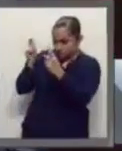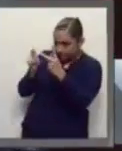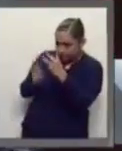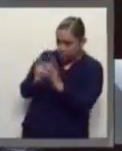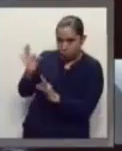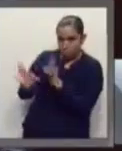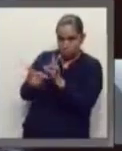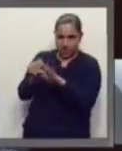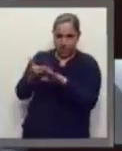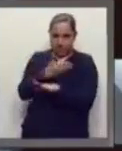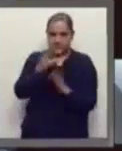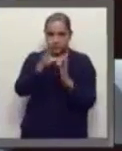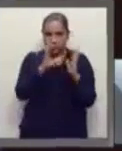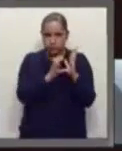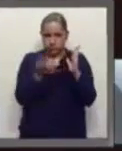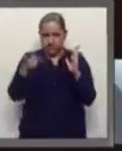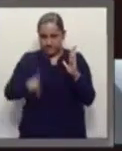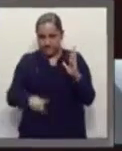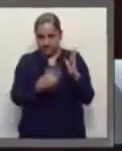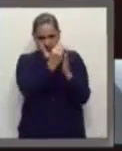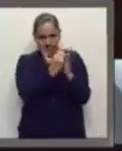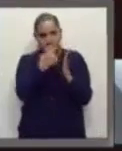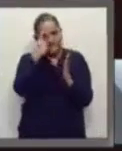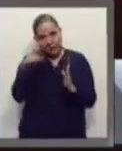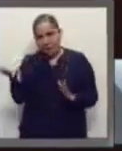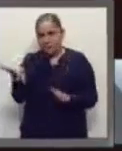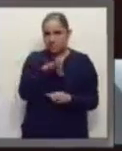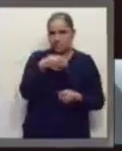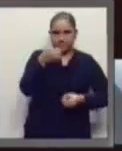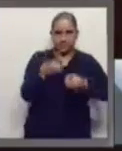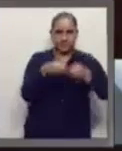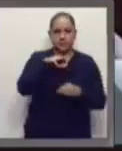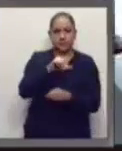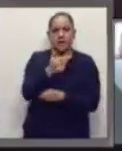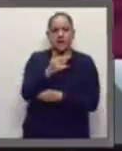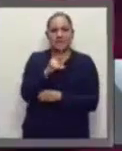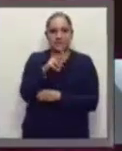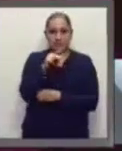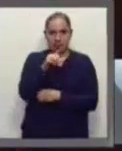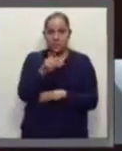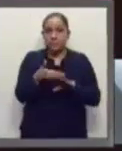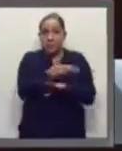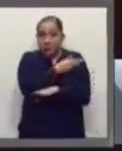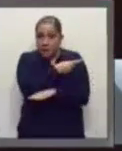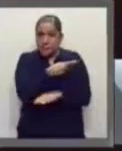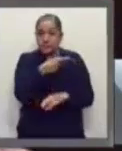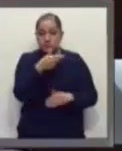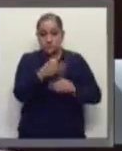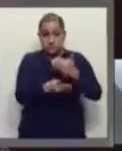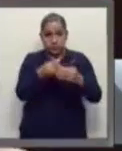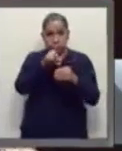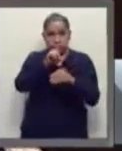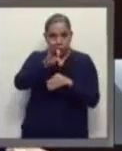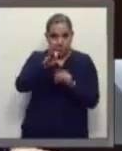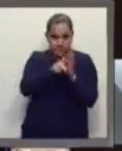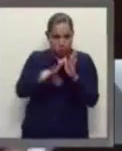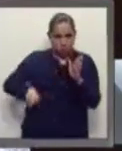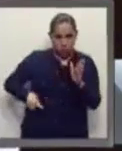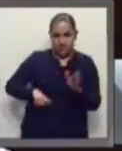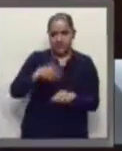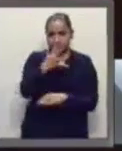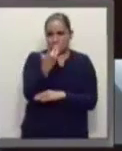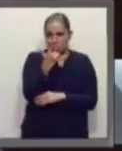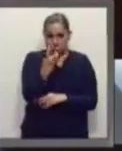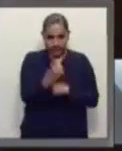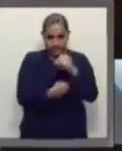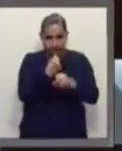magistrados de la Sala Superior del Tribunal. El procedimiento fue publicado en el Diario Oficial de la Federación el 5 de julio